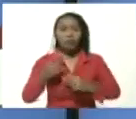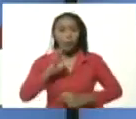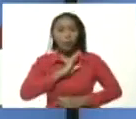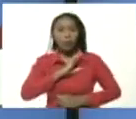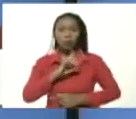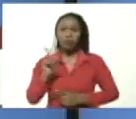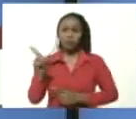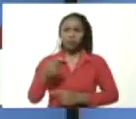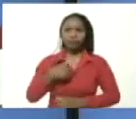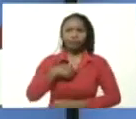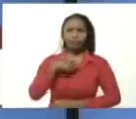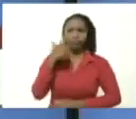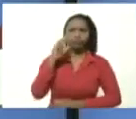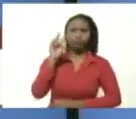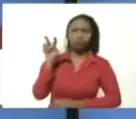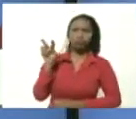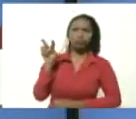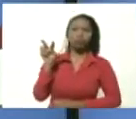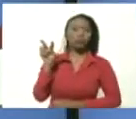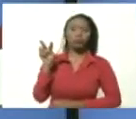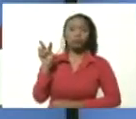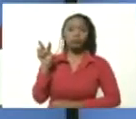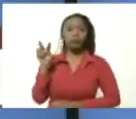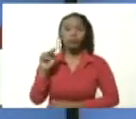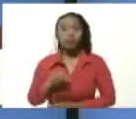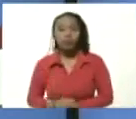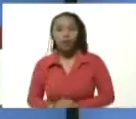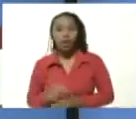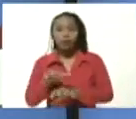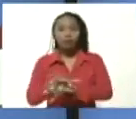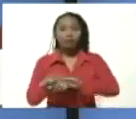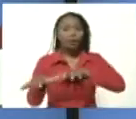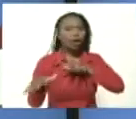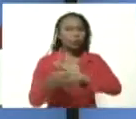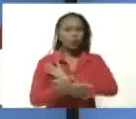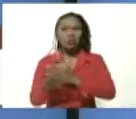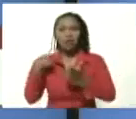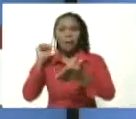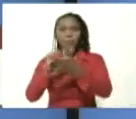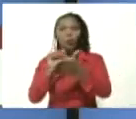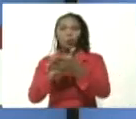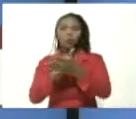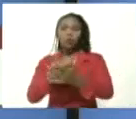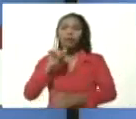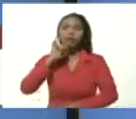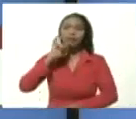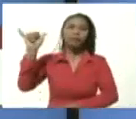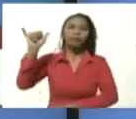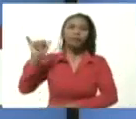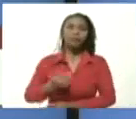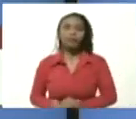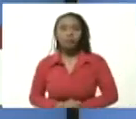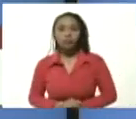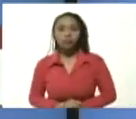Eso es muy penoso. La mayoría de los que le tocaron la puerta